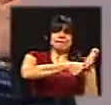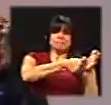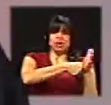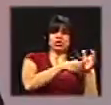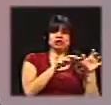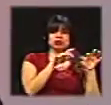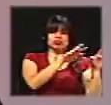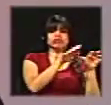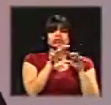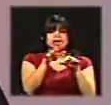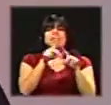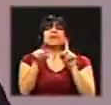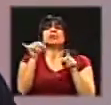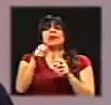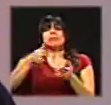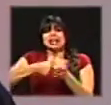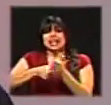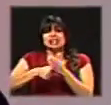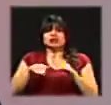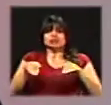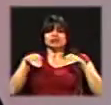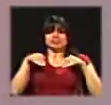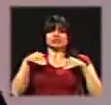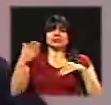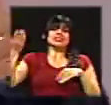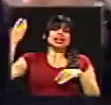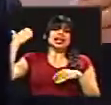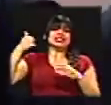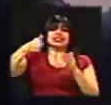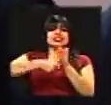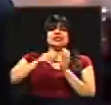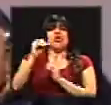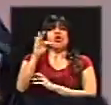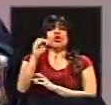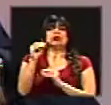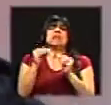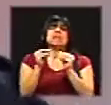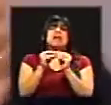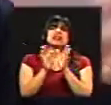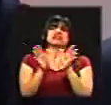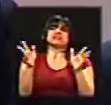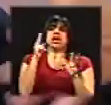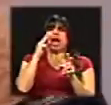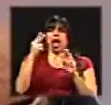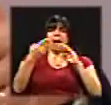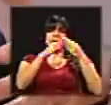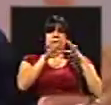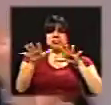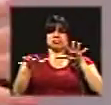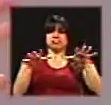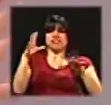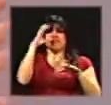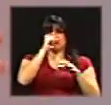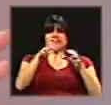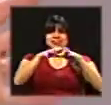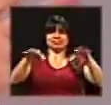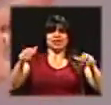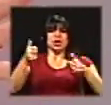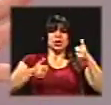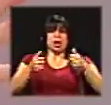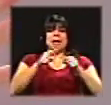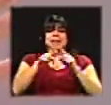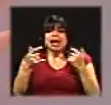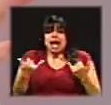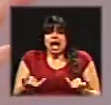el electorado se contrajo. En aquel momento la decisión de voto estaba un poco más amplia, entonces se veía la población muy fácilmente dividida. En este